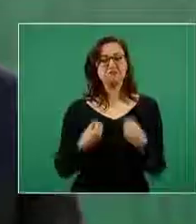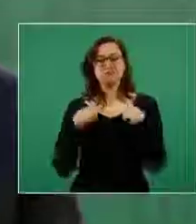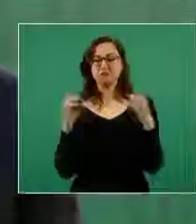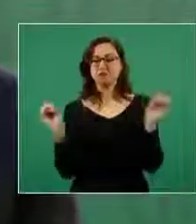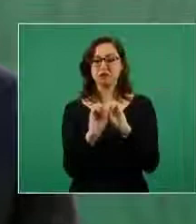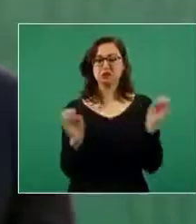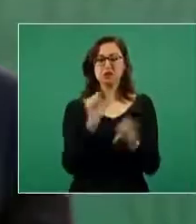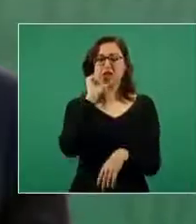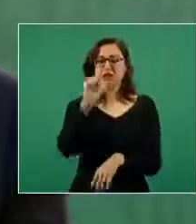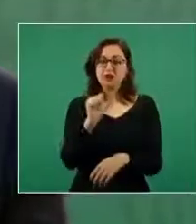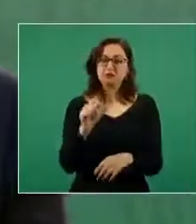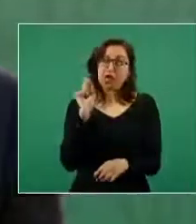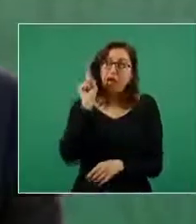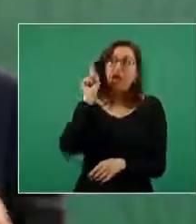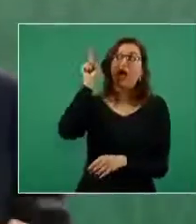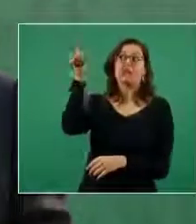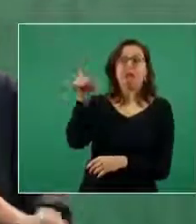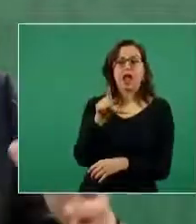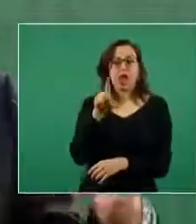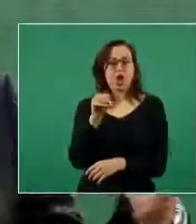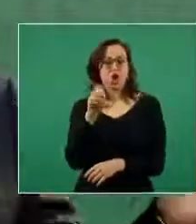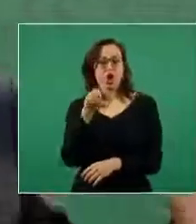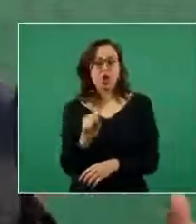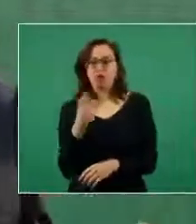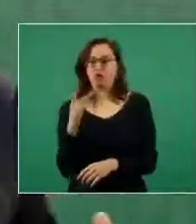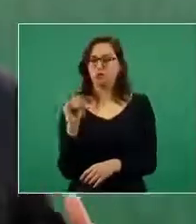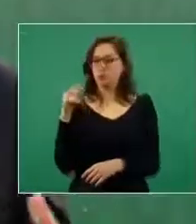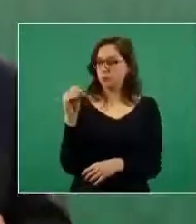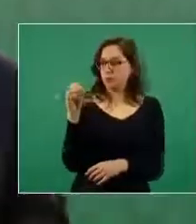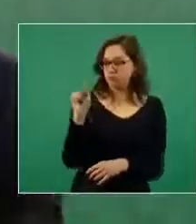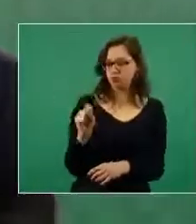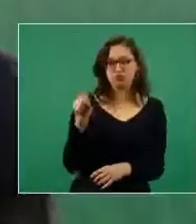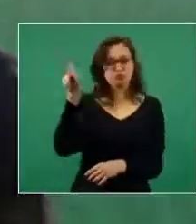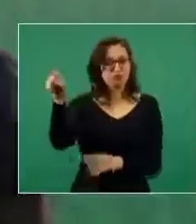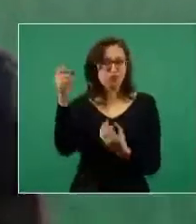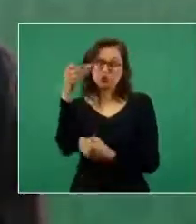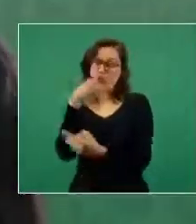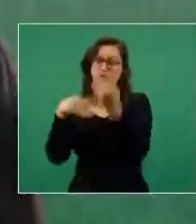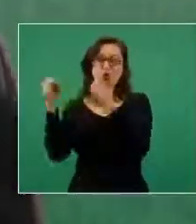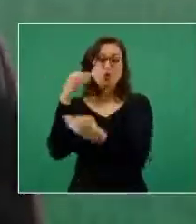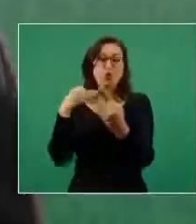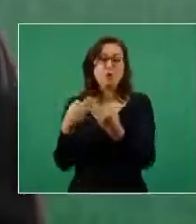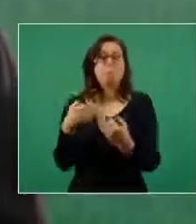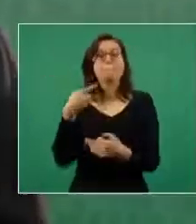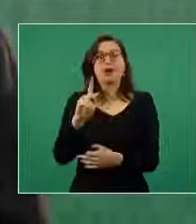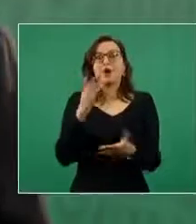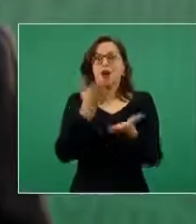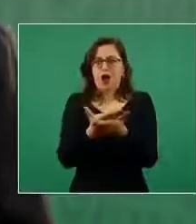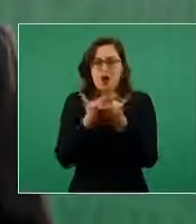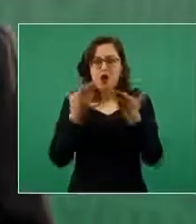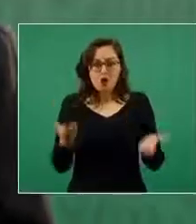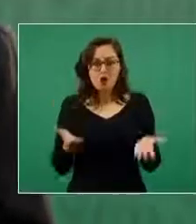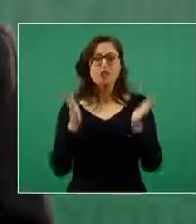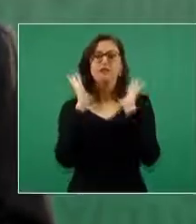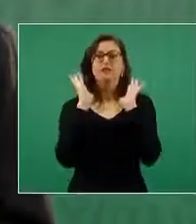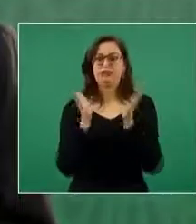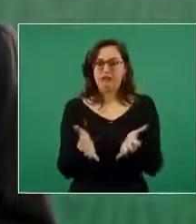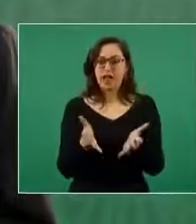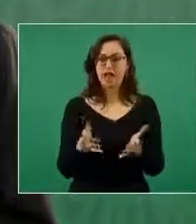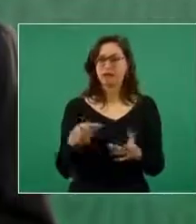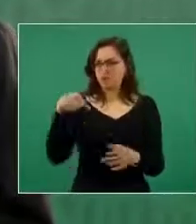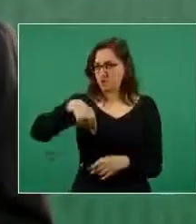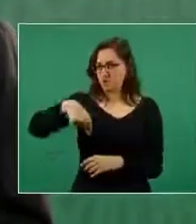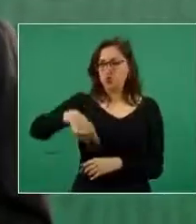pues ahora necesitamos que se mantenga en buen estado,